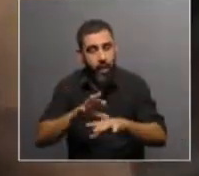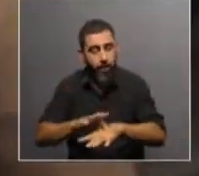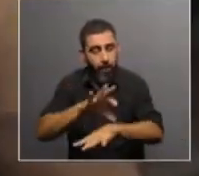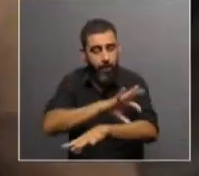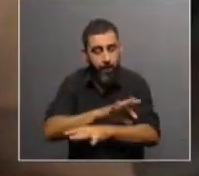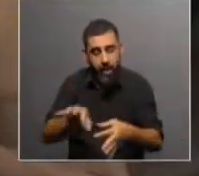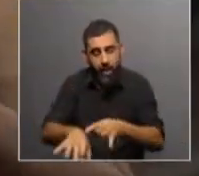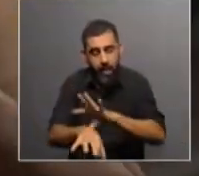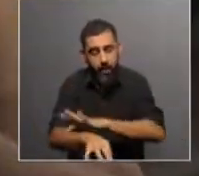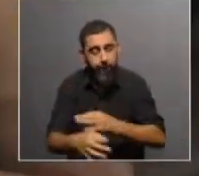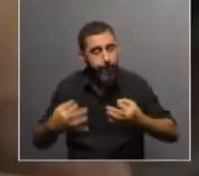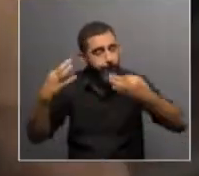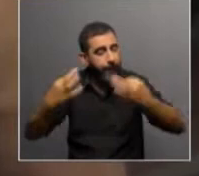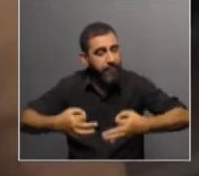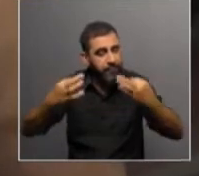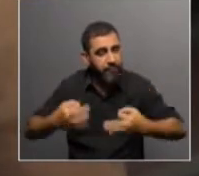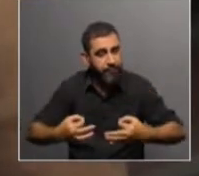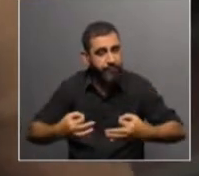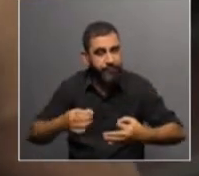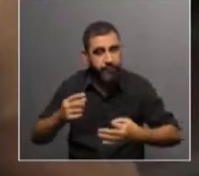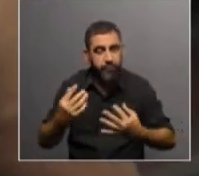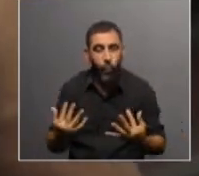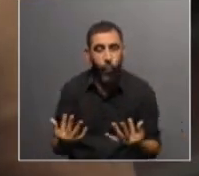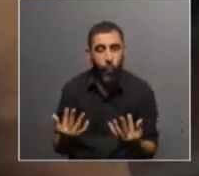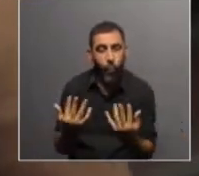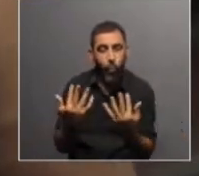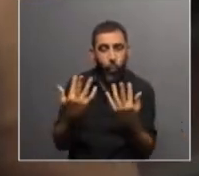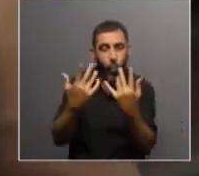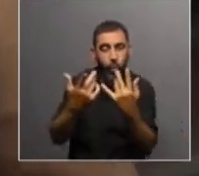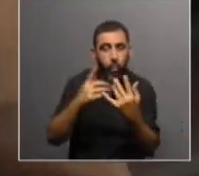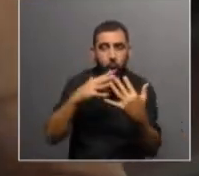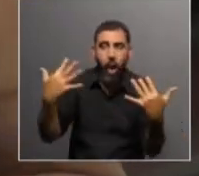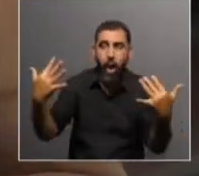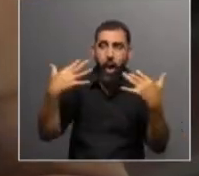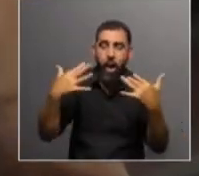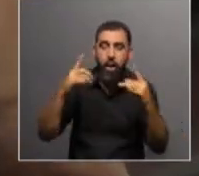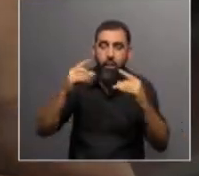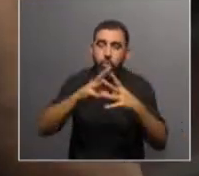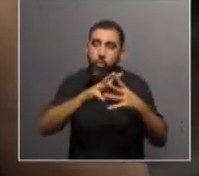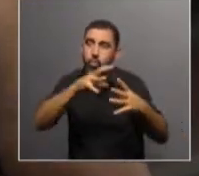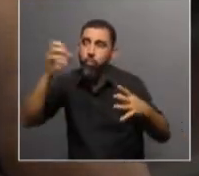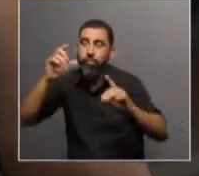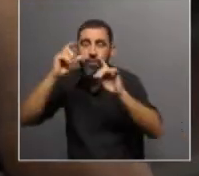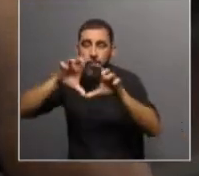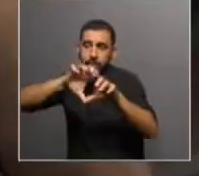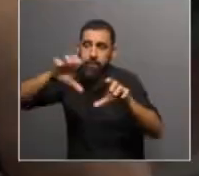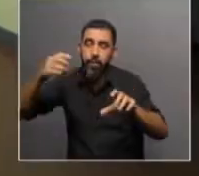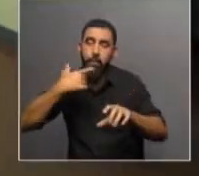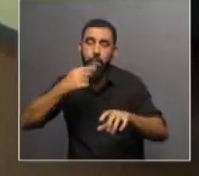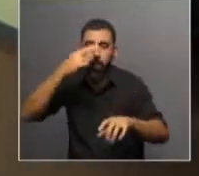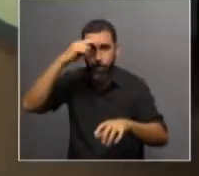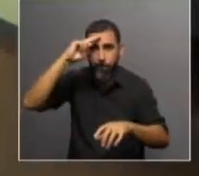mangas especializadas, que ese humo metálico que sale al ambiente debe ser filtrado. Por ejemplo,